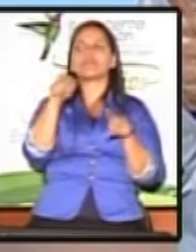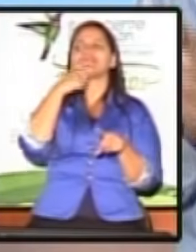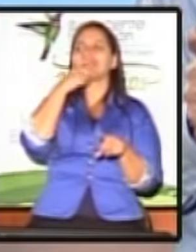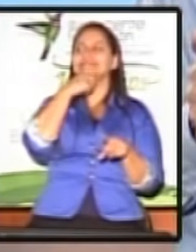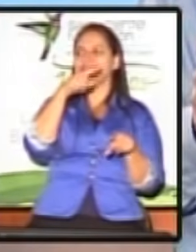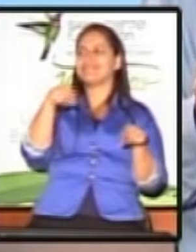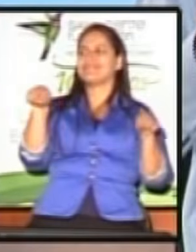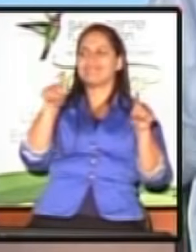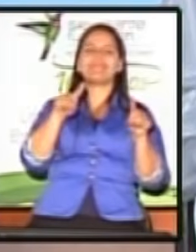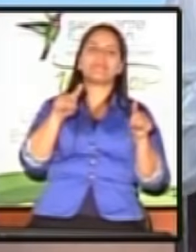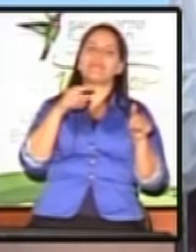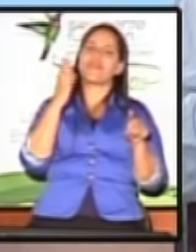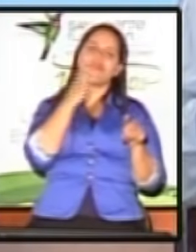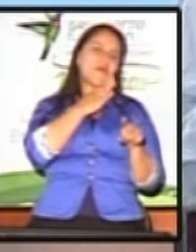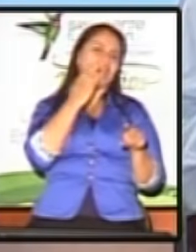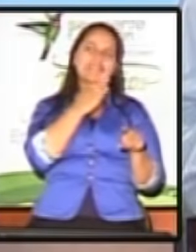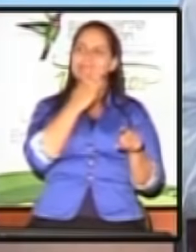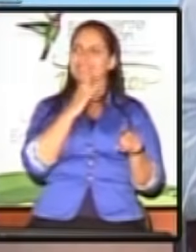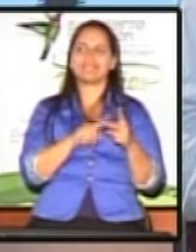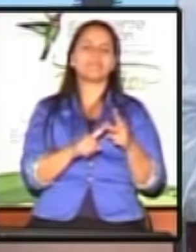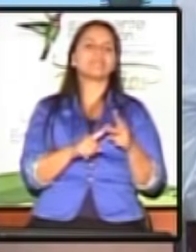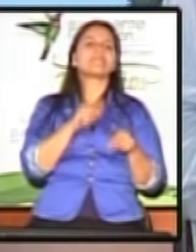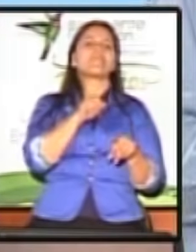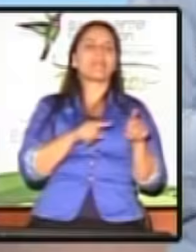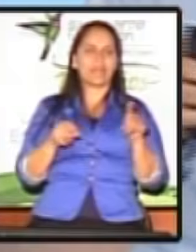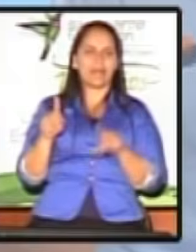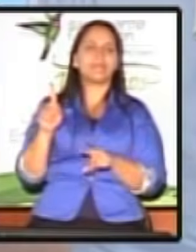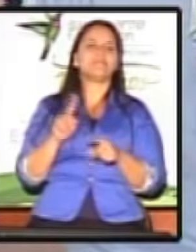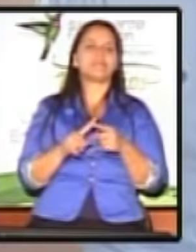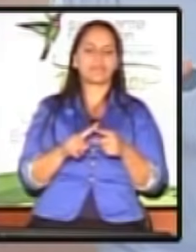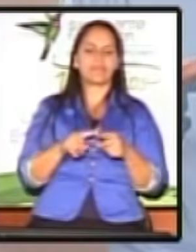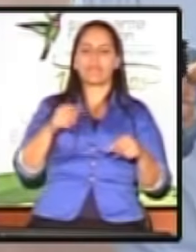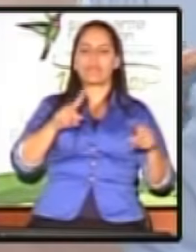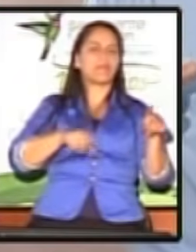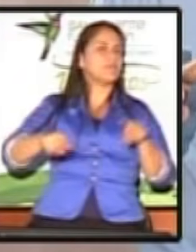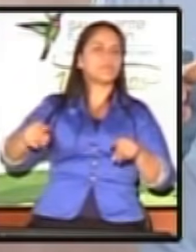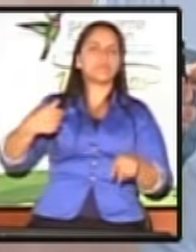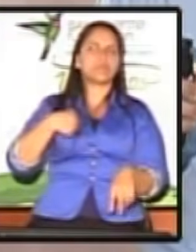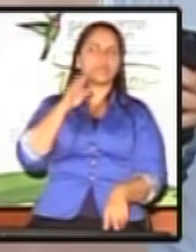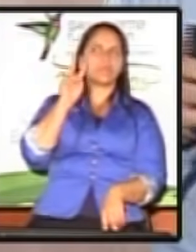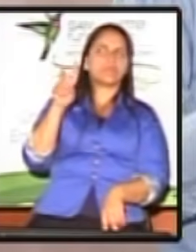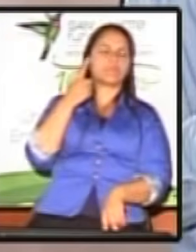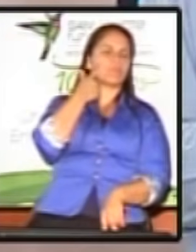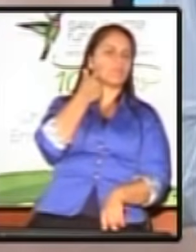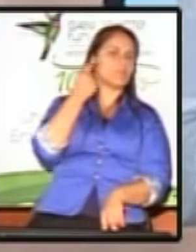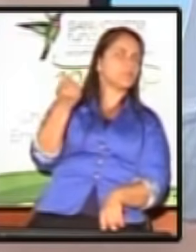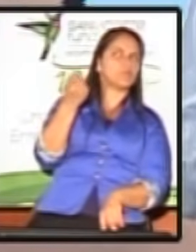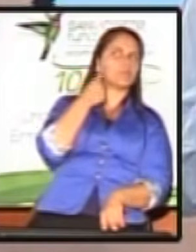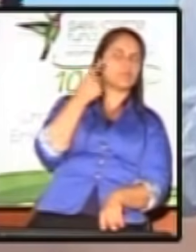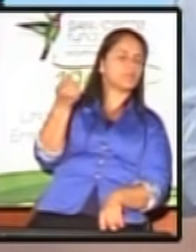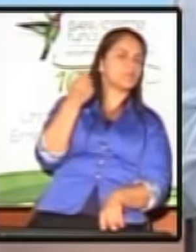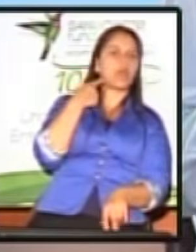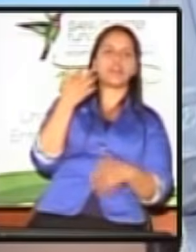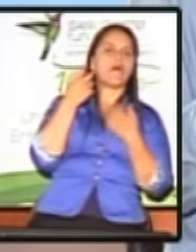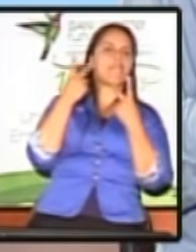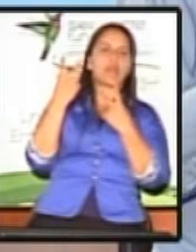que se ven diariamente, hacen que inclusive los pacientes no quieran ver al otro. Y hay veces, como dice